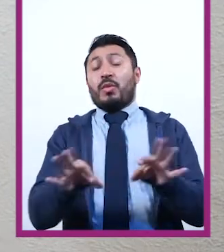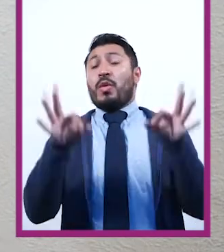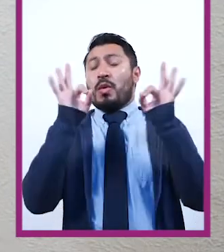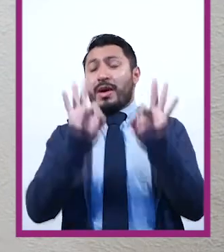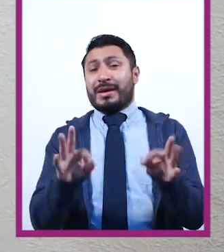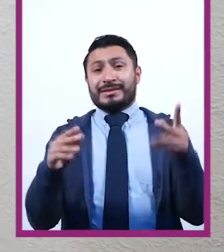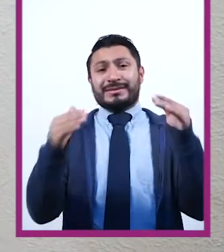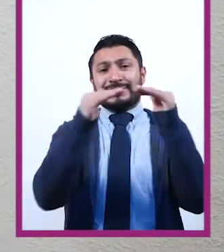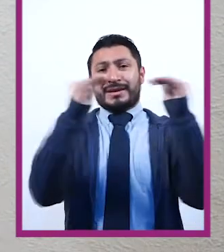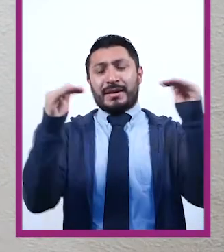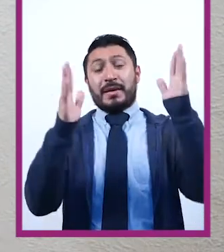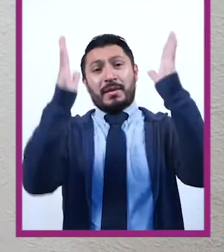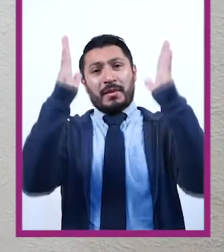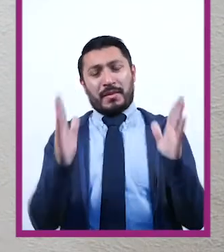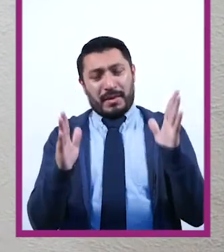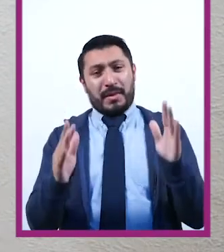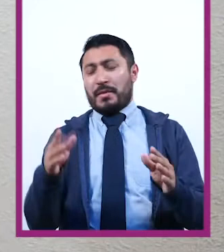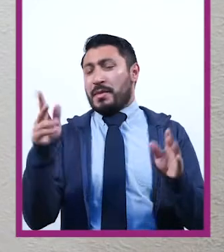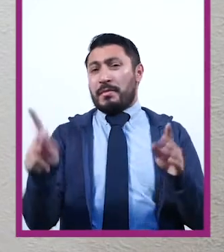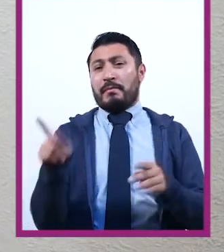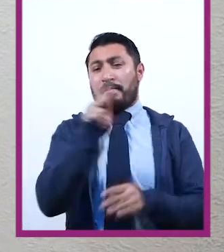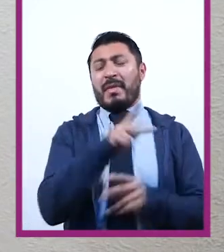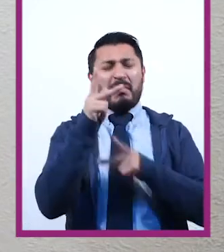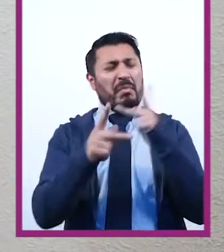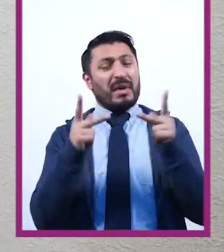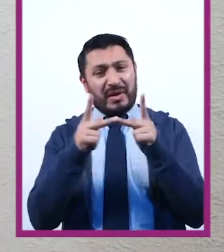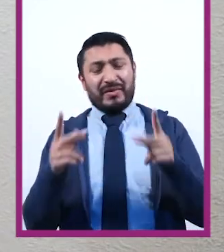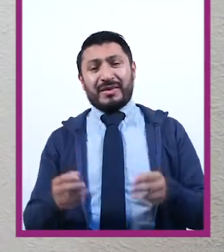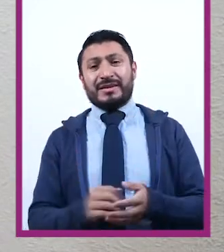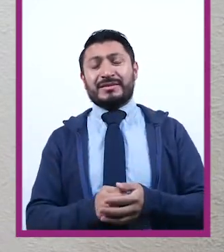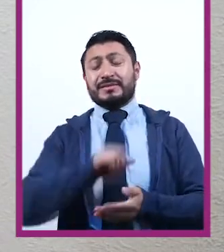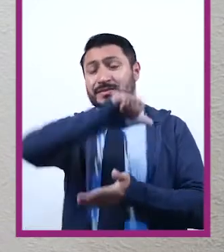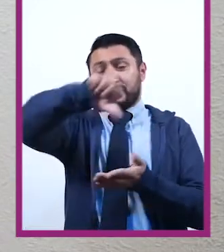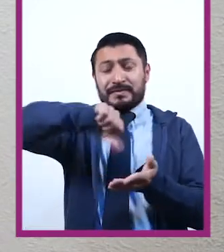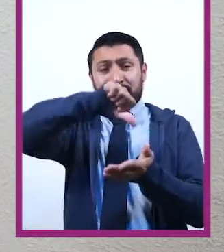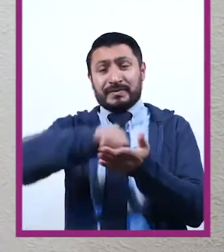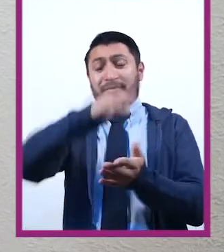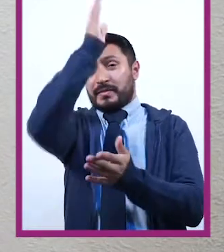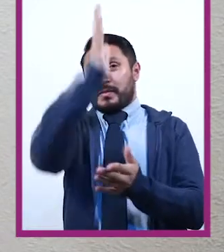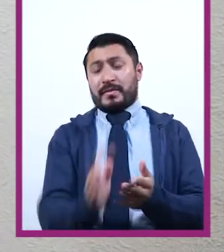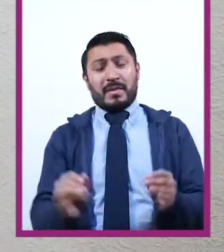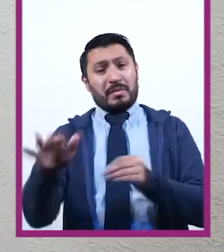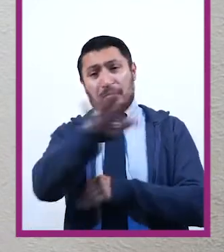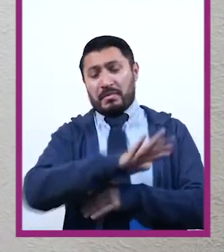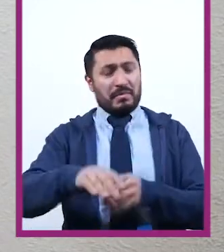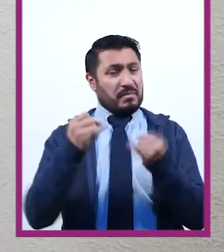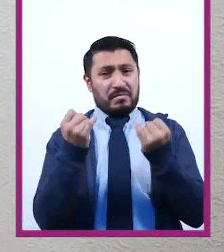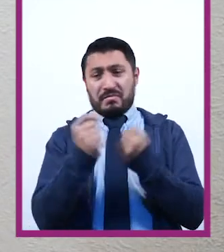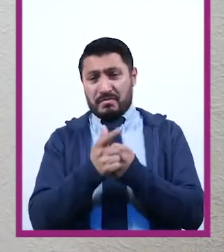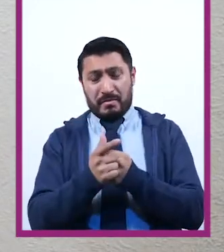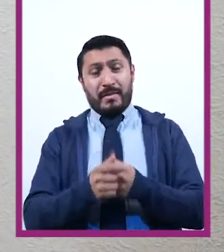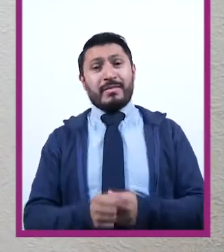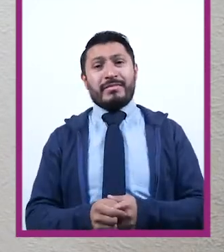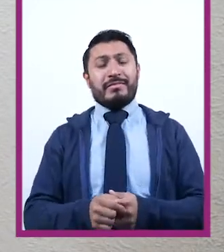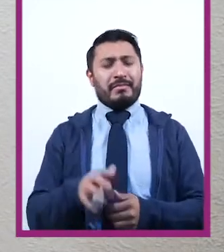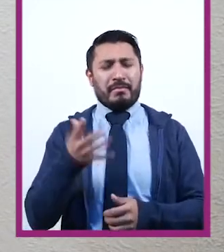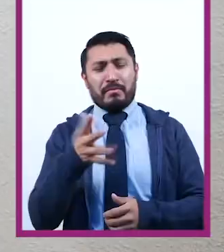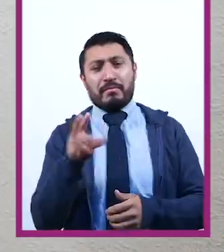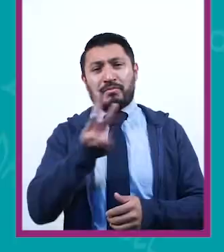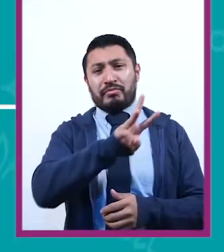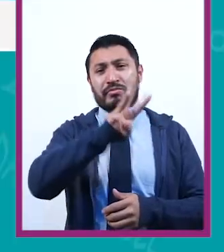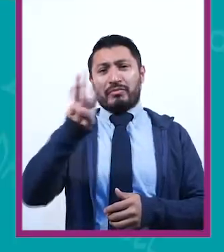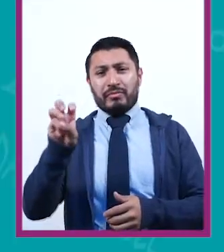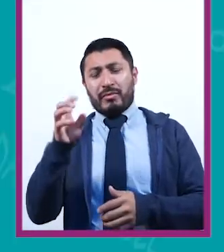correspondencia exacta en la disposición regular de las partes o puntos de un cuerpo o figura con relación a un centro, un eje o un